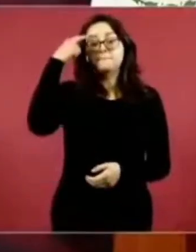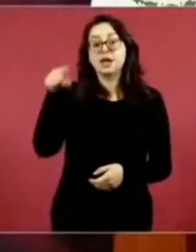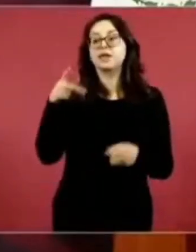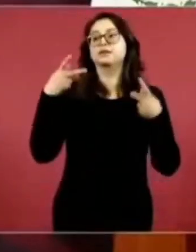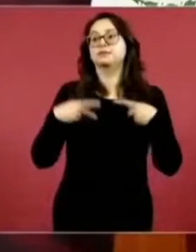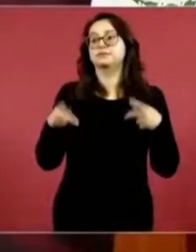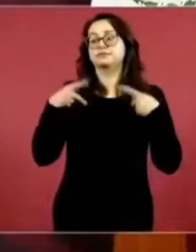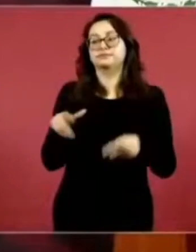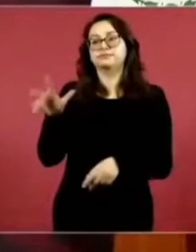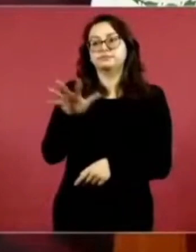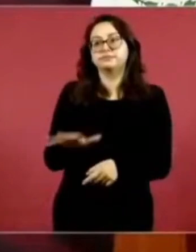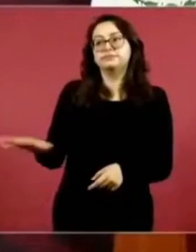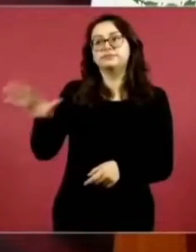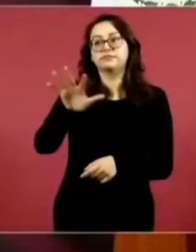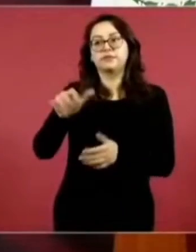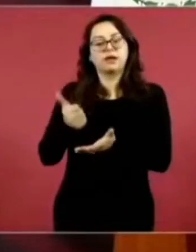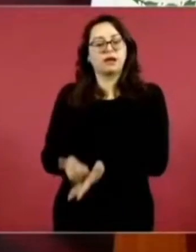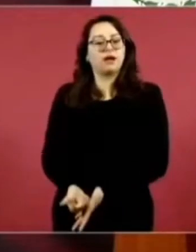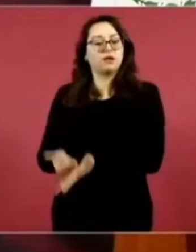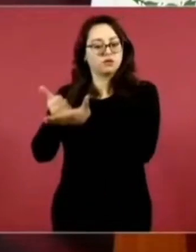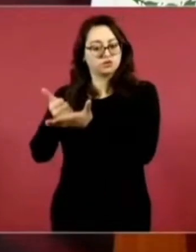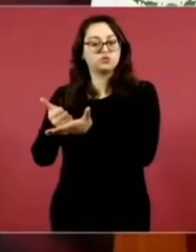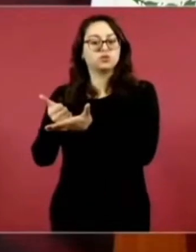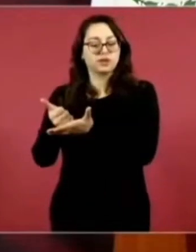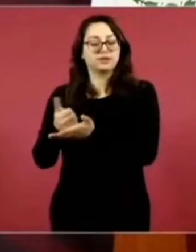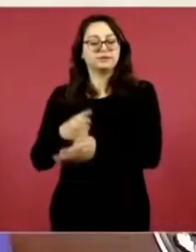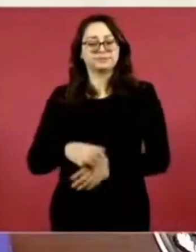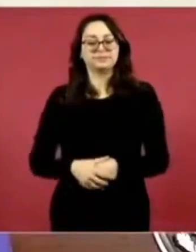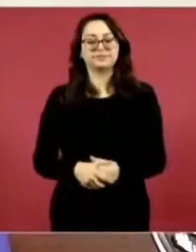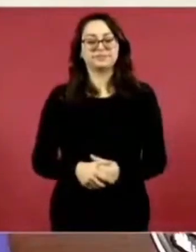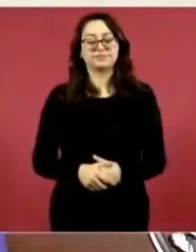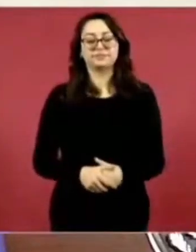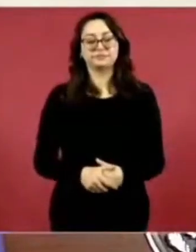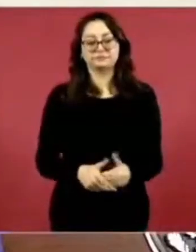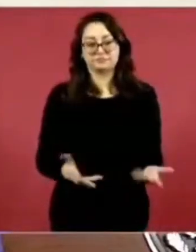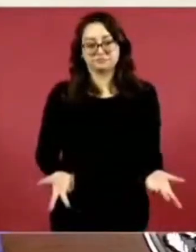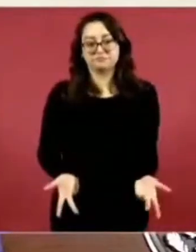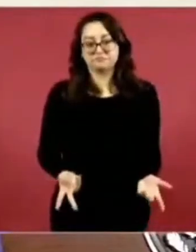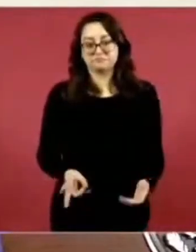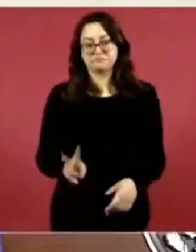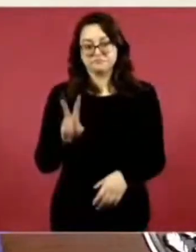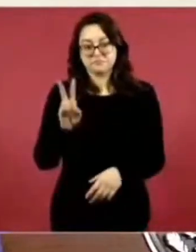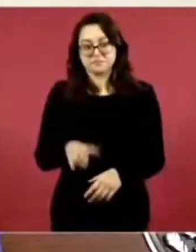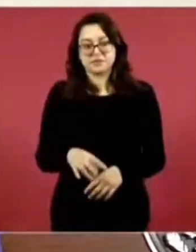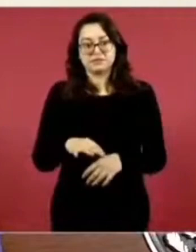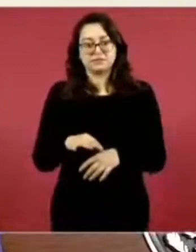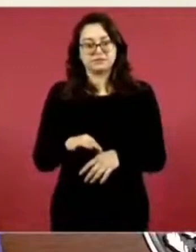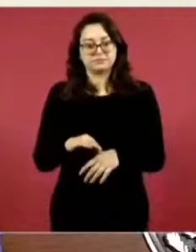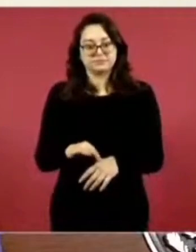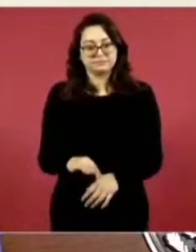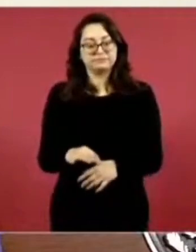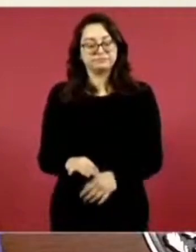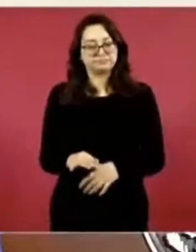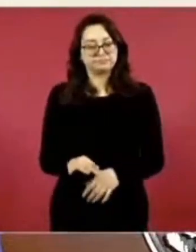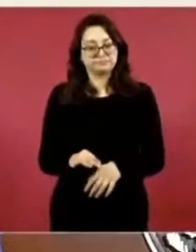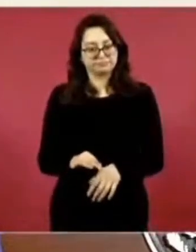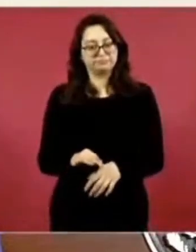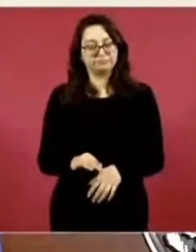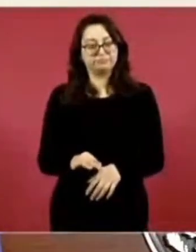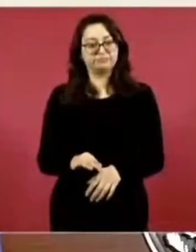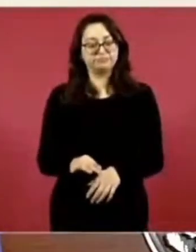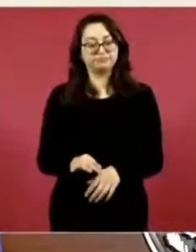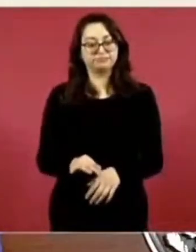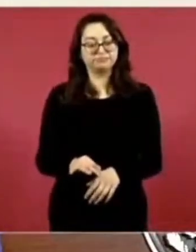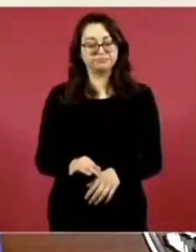eh si es eh real porque en las